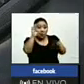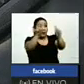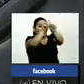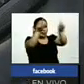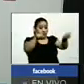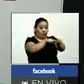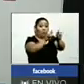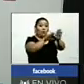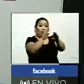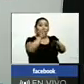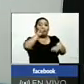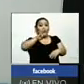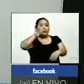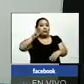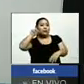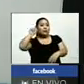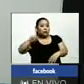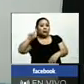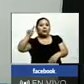página web